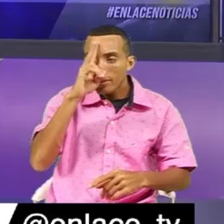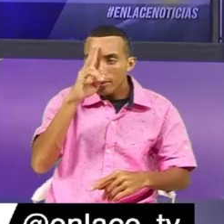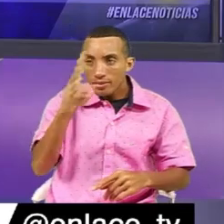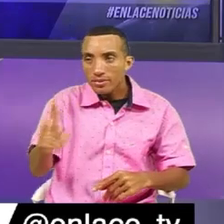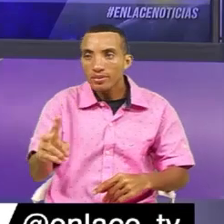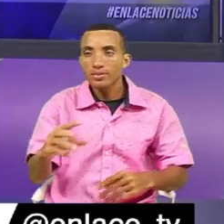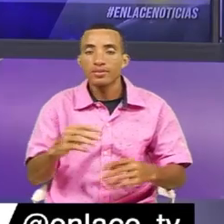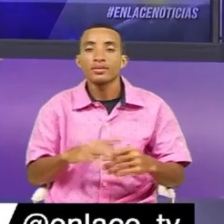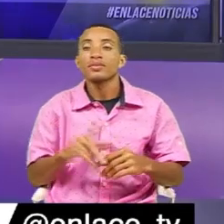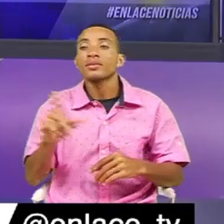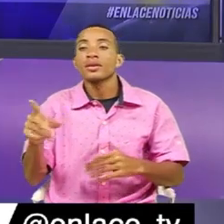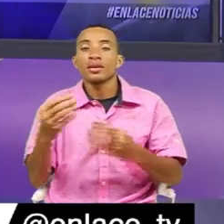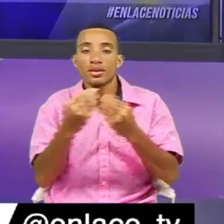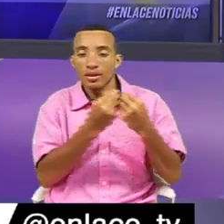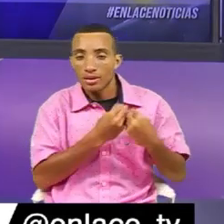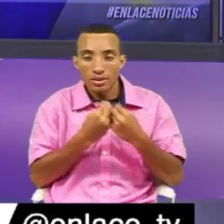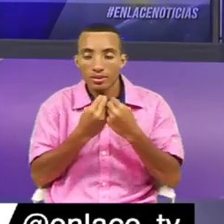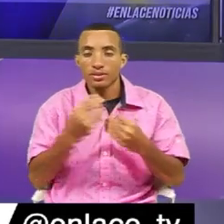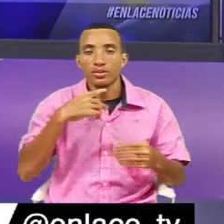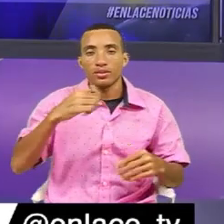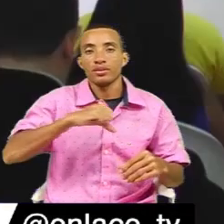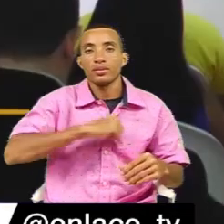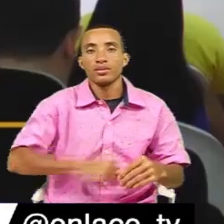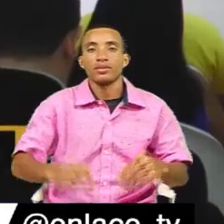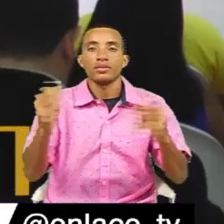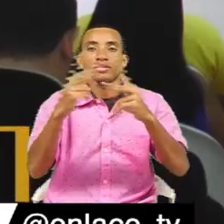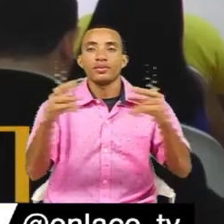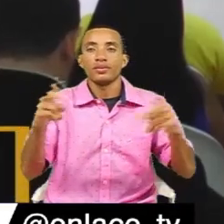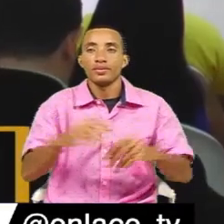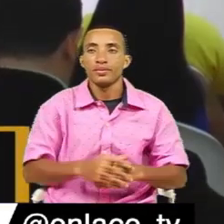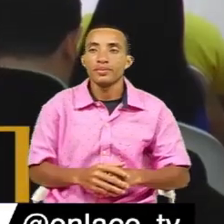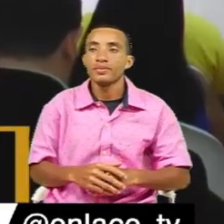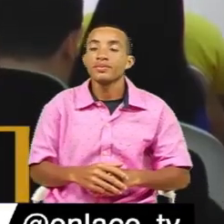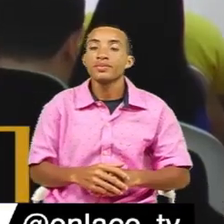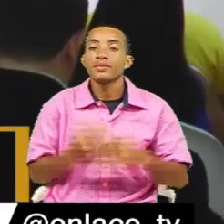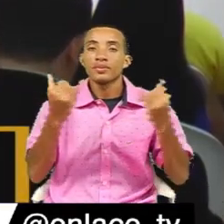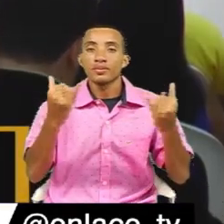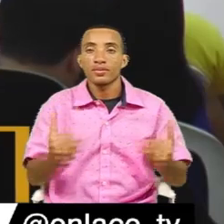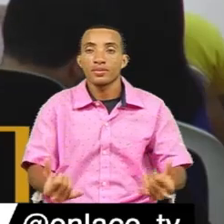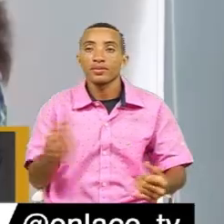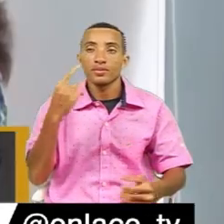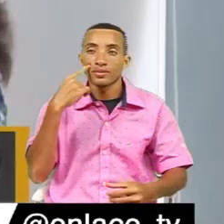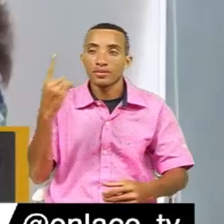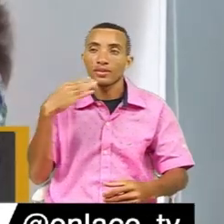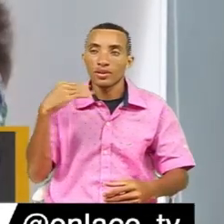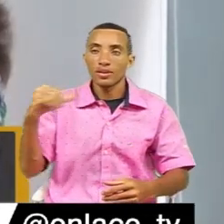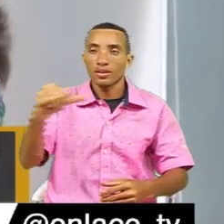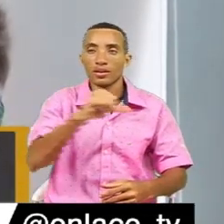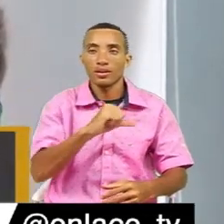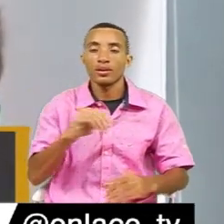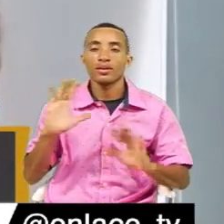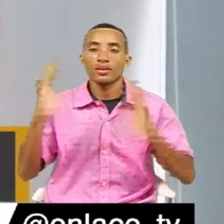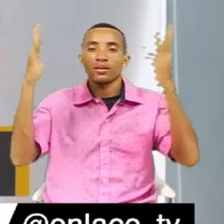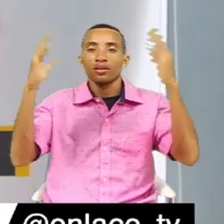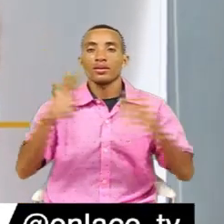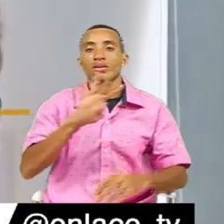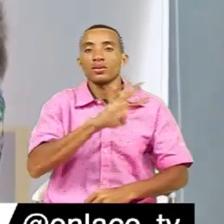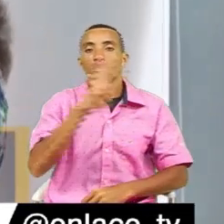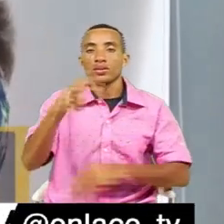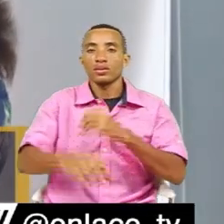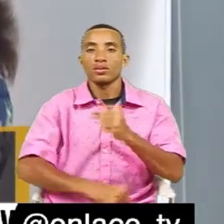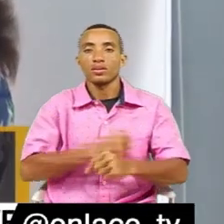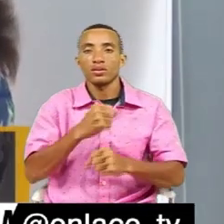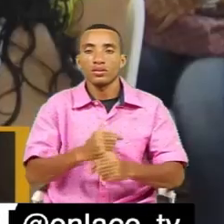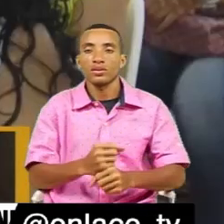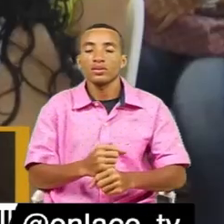para los derechos humanos en Colombia. La Organización Femenina Popular OFP celebra sus 44 años con una jornada que se